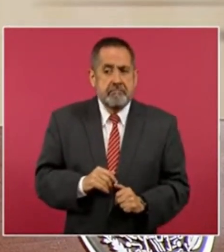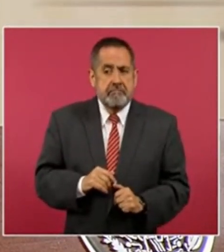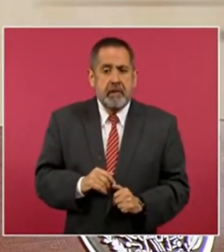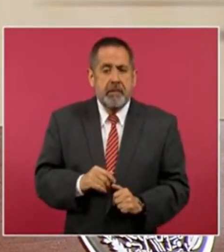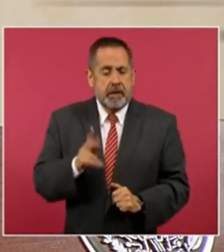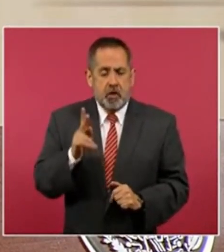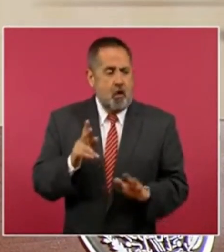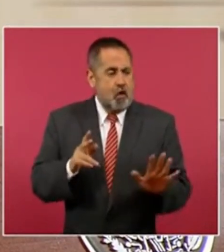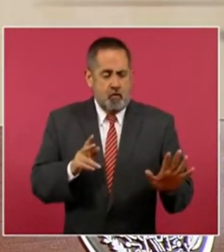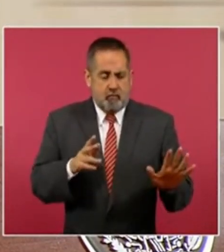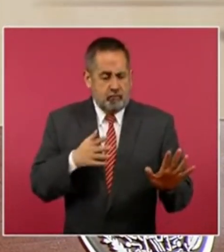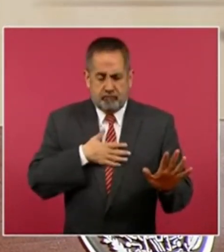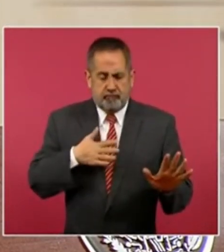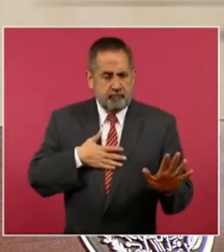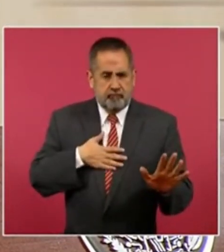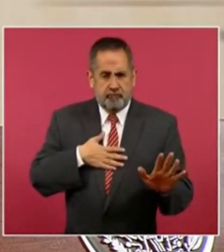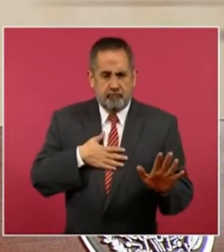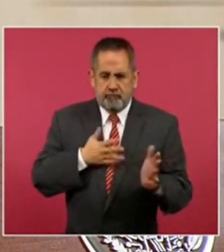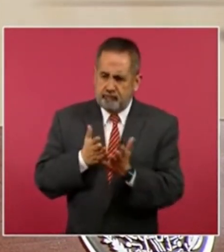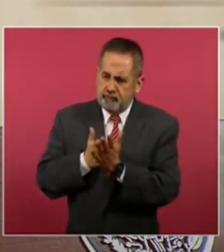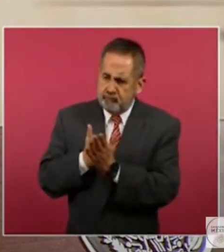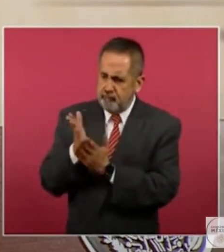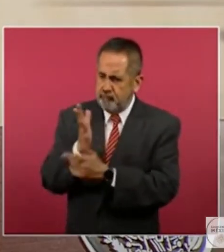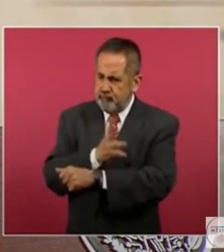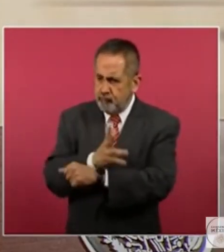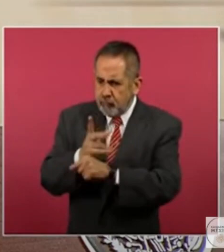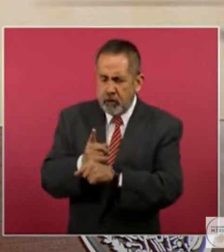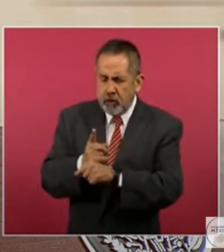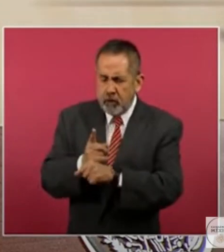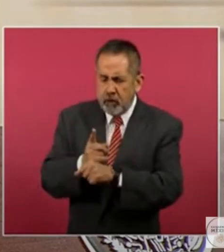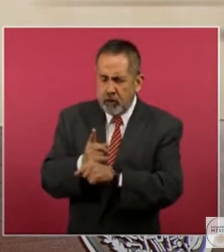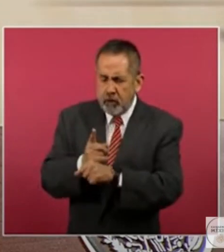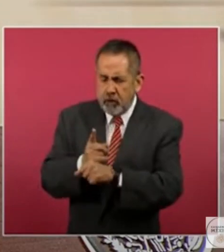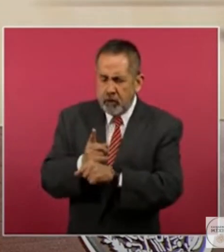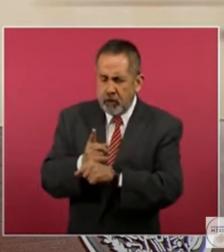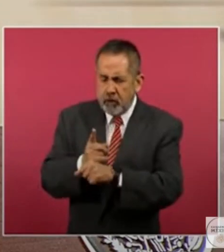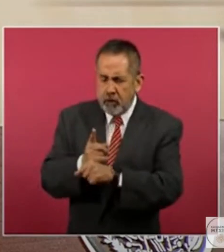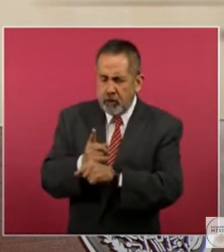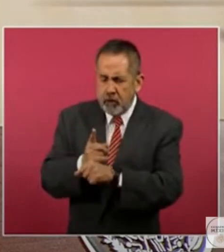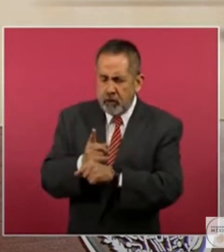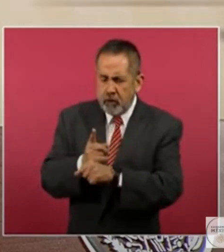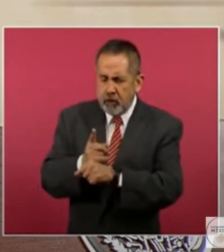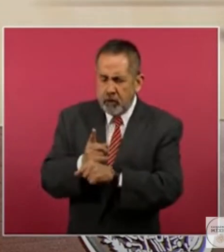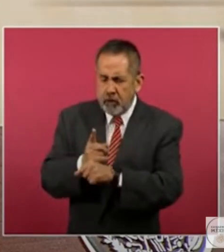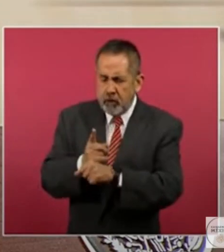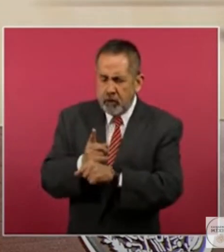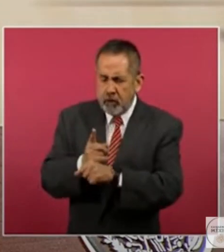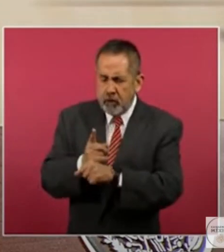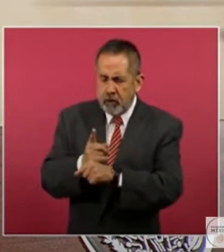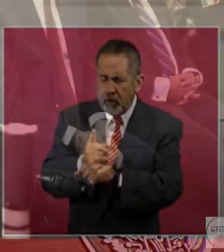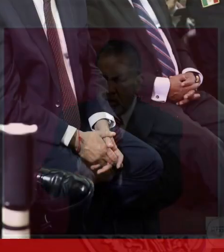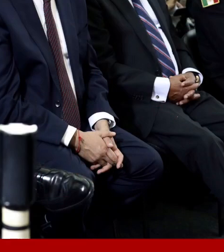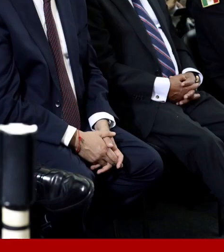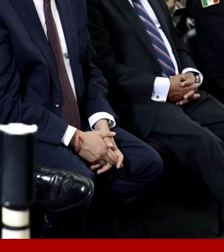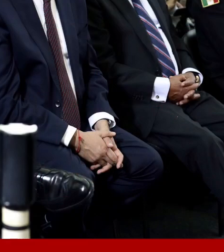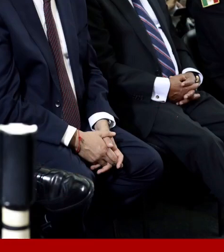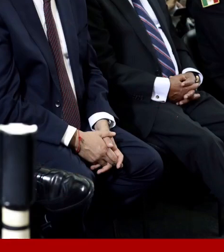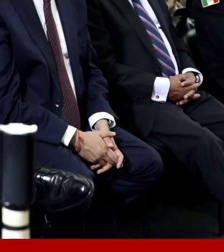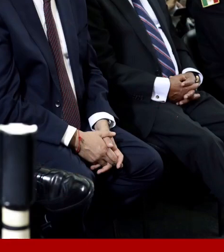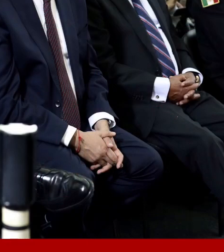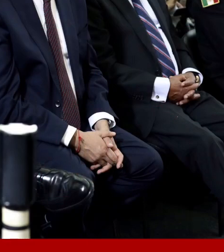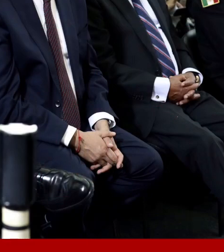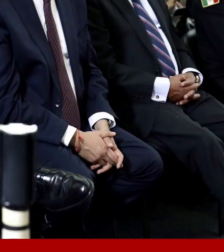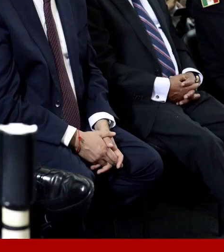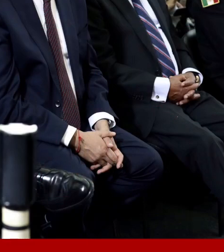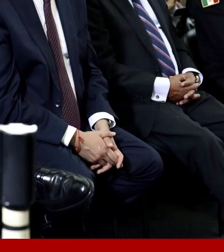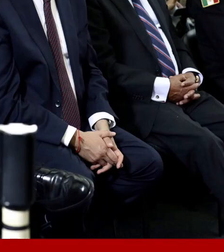pero estamos actuando con rectitud, con integridad. Bueno, eso es lo que el presidente dejó en claro. No hay